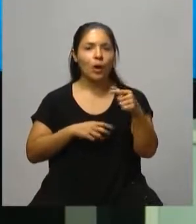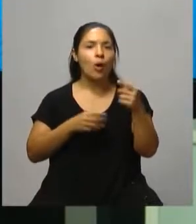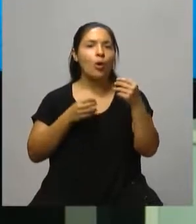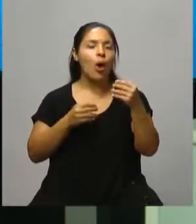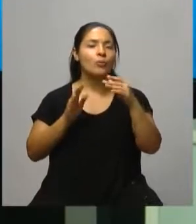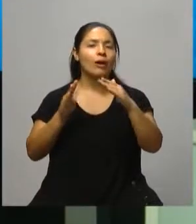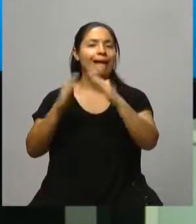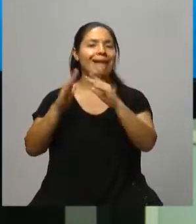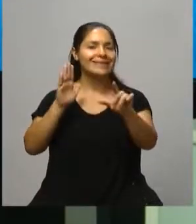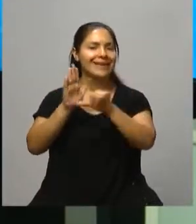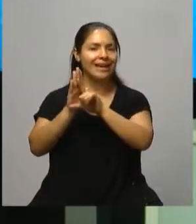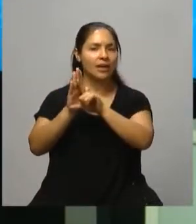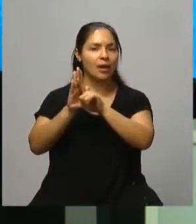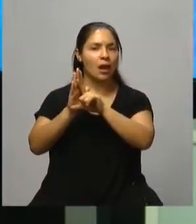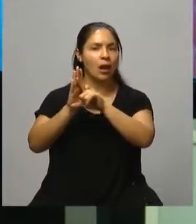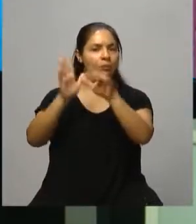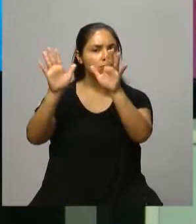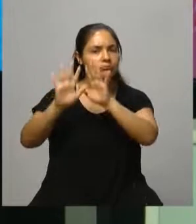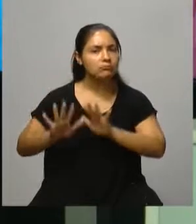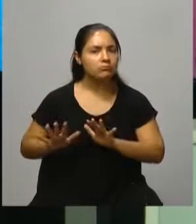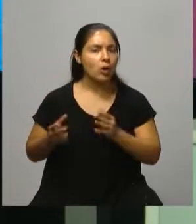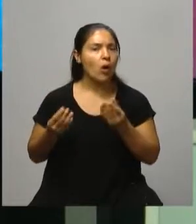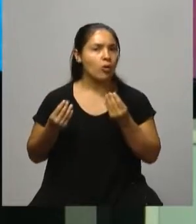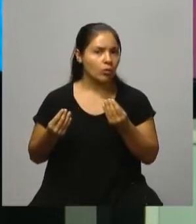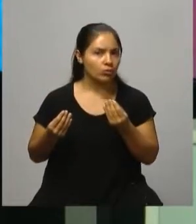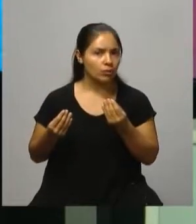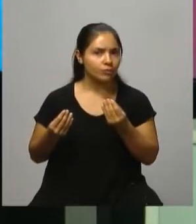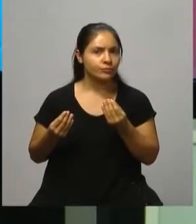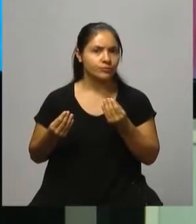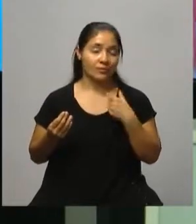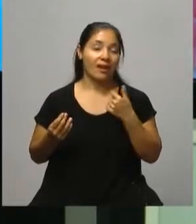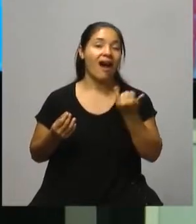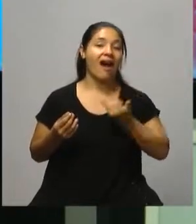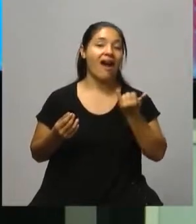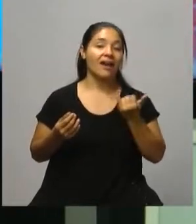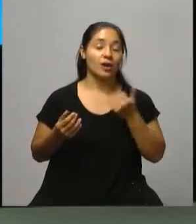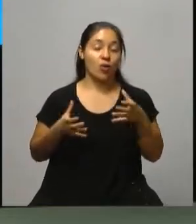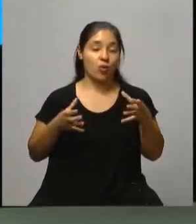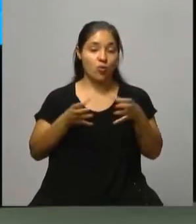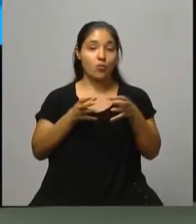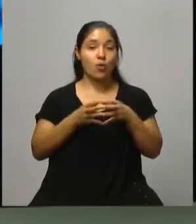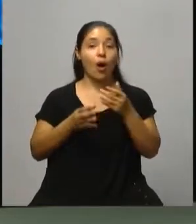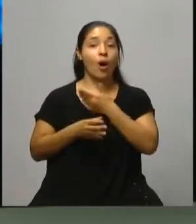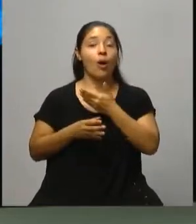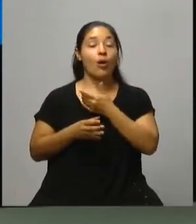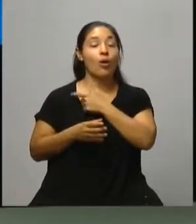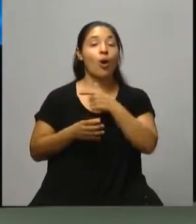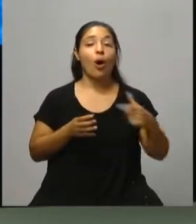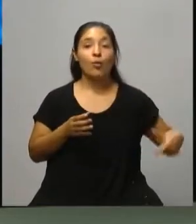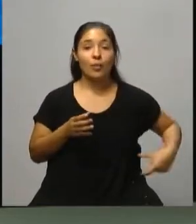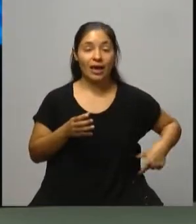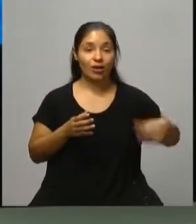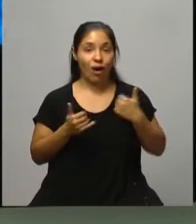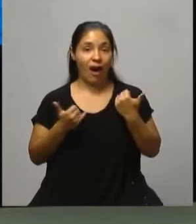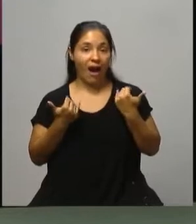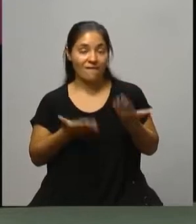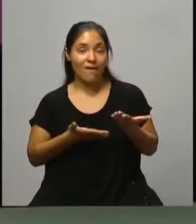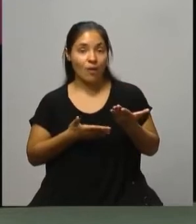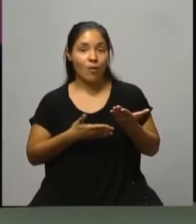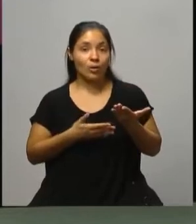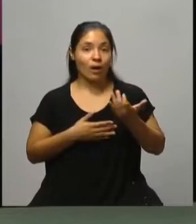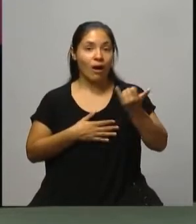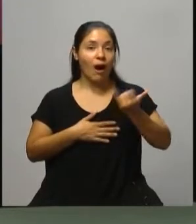En el último bloque de Chat Político y seguimos hablando con Débora Gess, politóloga. Dijimos que íbamos a hablar de la provincia de Mendoza, Débora, y quería hacer referencia